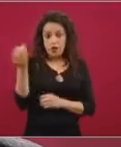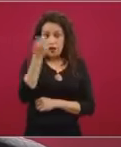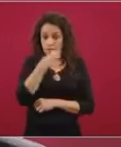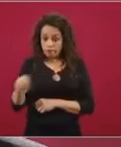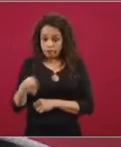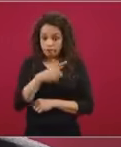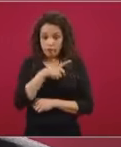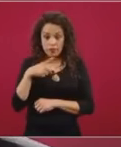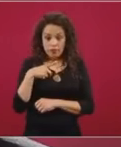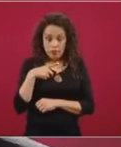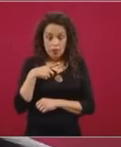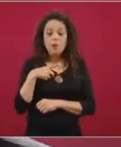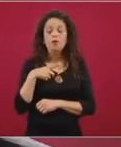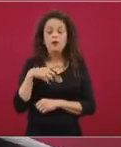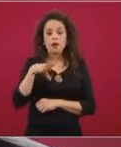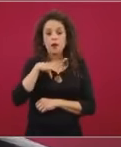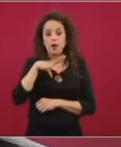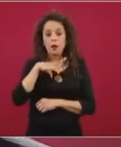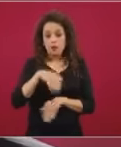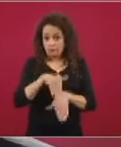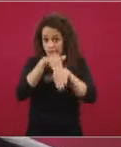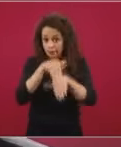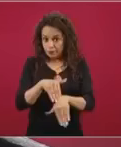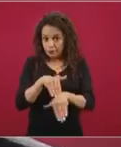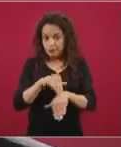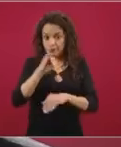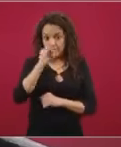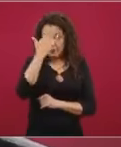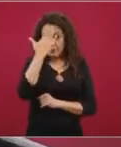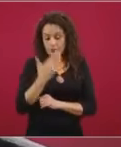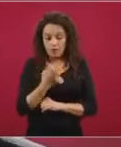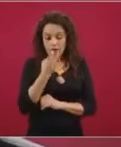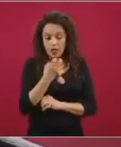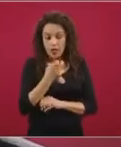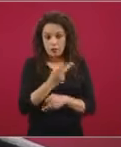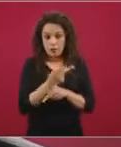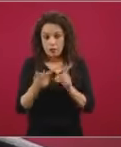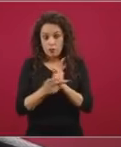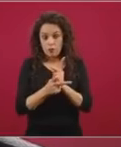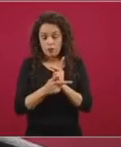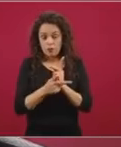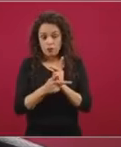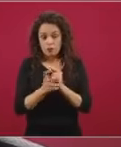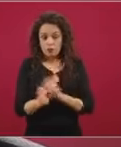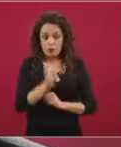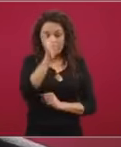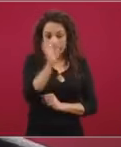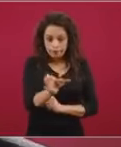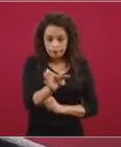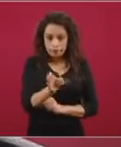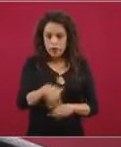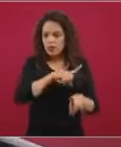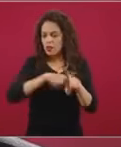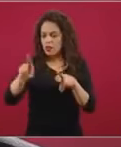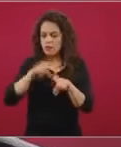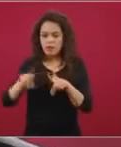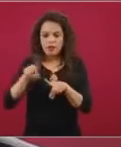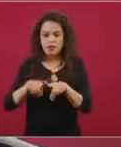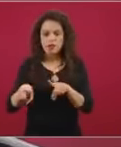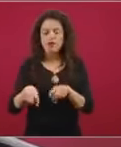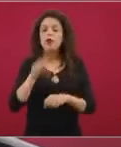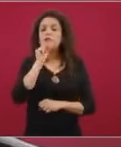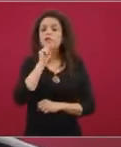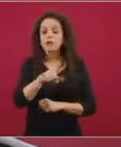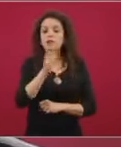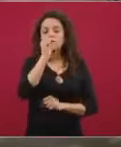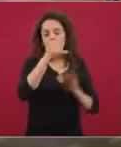de tener en los imágenes del producto que se expone en todas las circunstancias también la